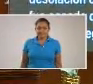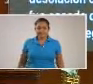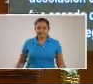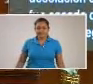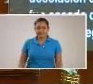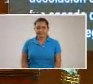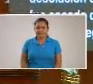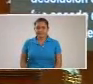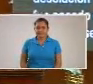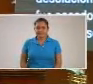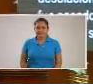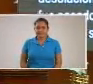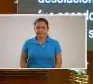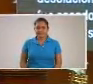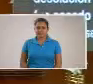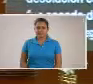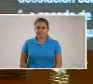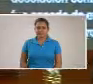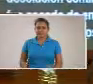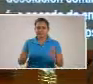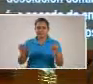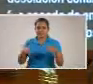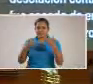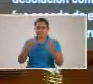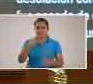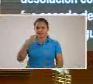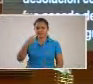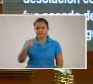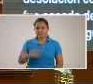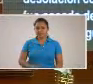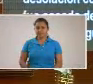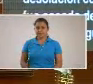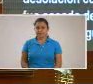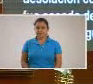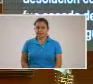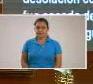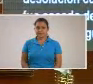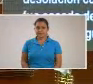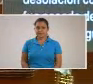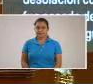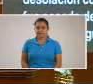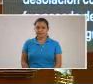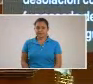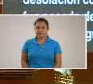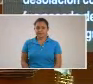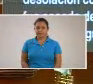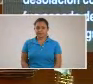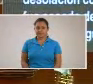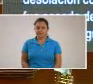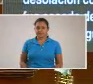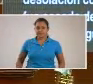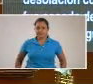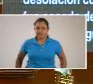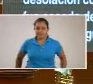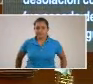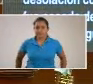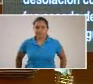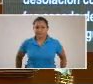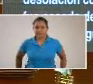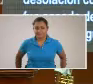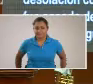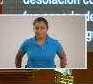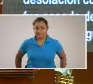Ezequiel 38:8. Entonces dice, ay, perdón, no corregí eso. Es Ezequiel, hermano,